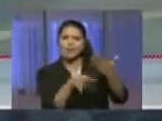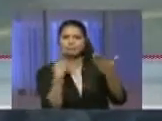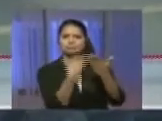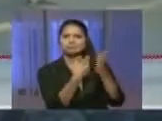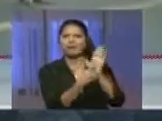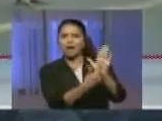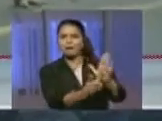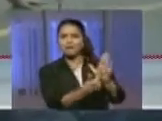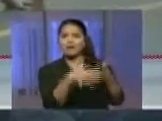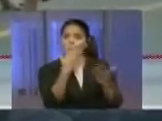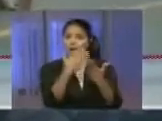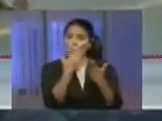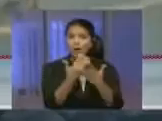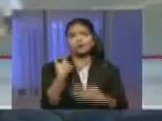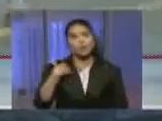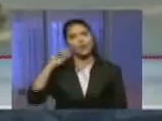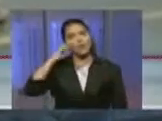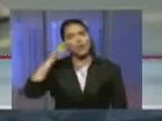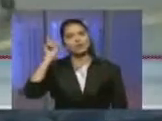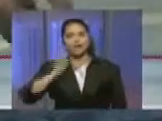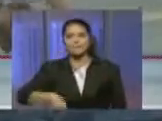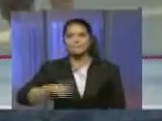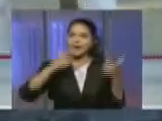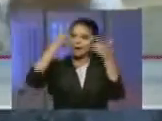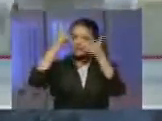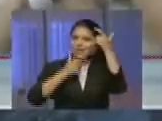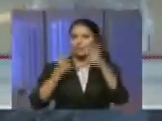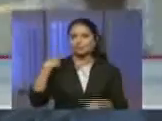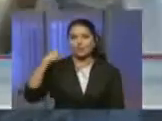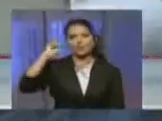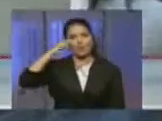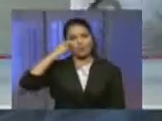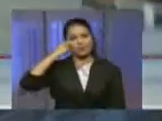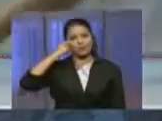recuerdo recuerdo también el comandante Chávez